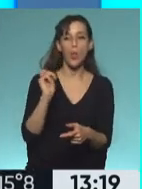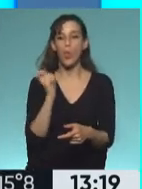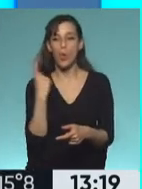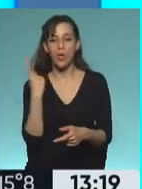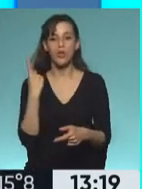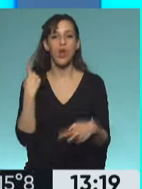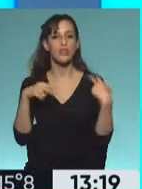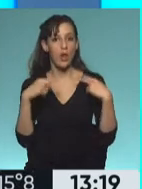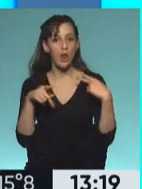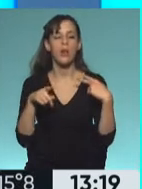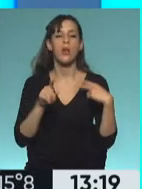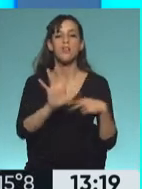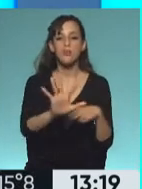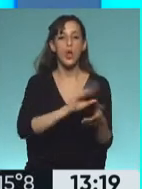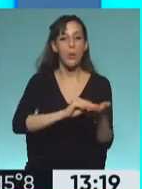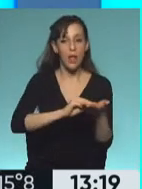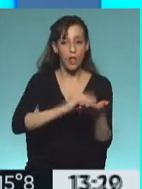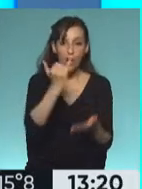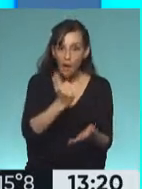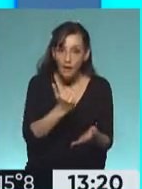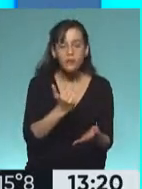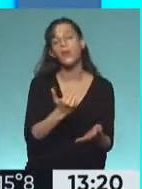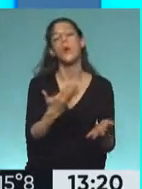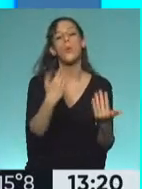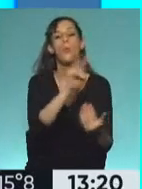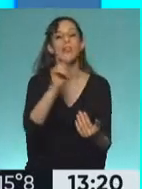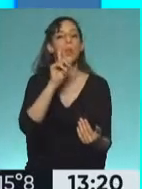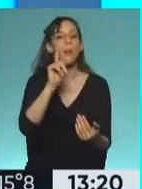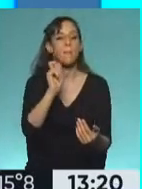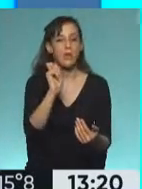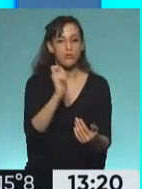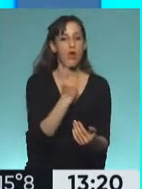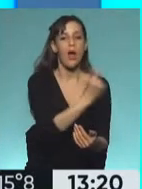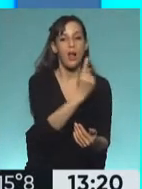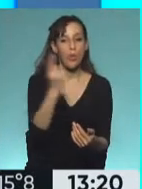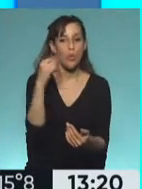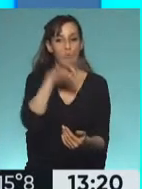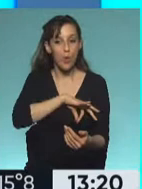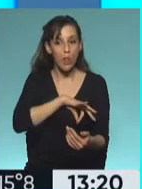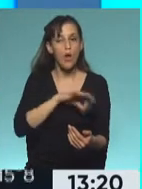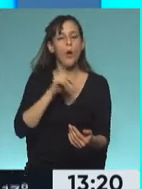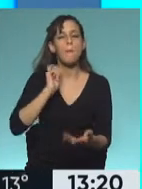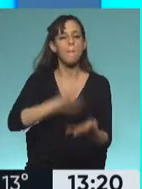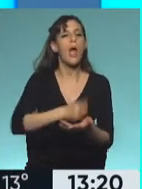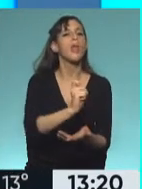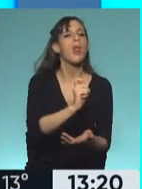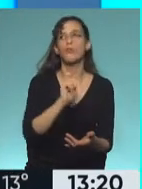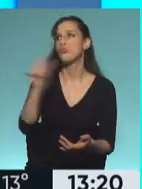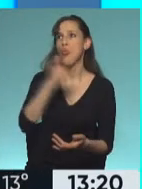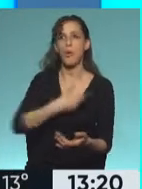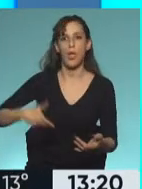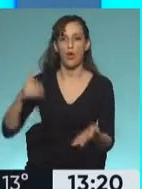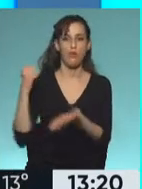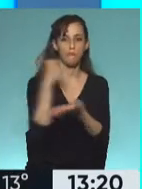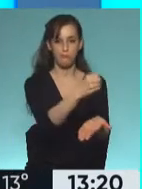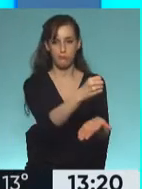45 empleados esto le permite que 22 mil pesos del sueldo cada uno se lo va a pagar el estado el mismo ahora